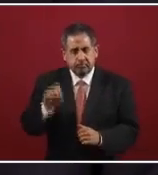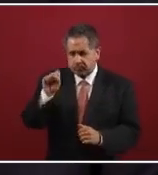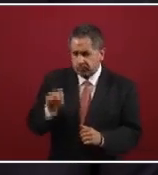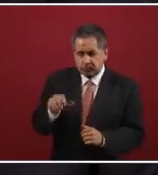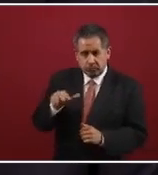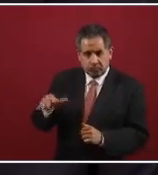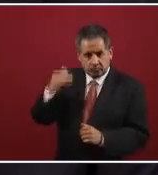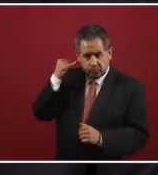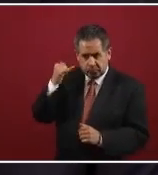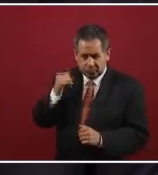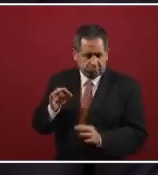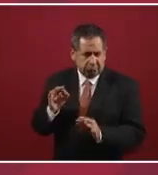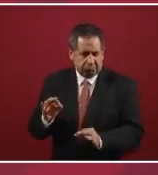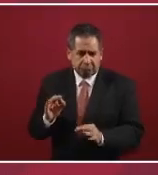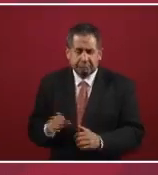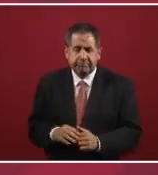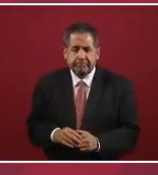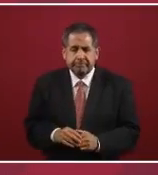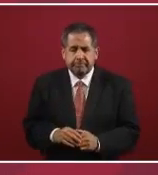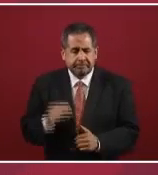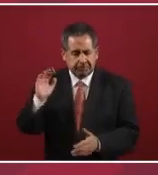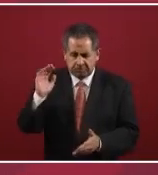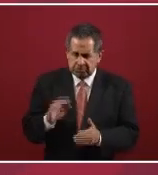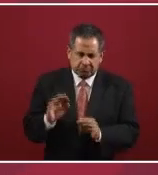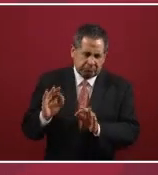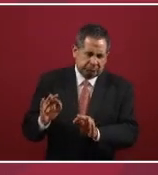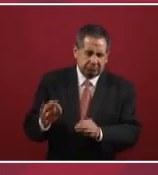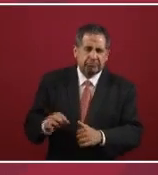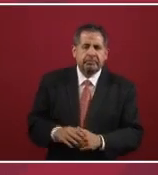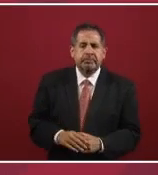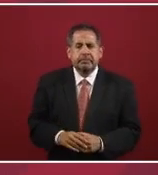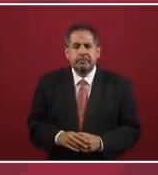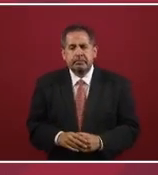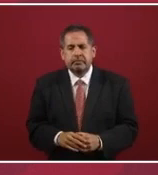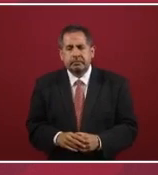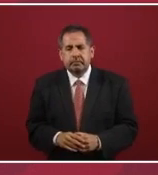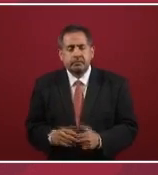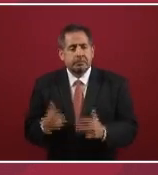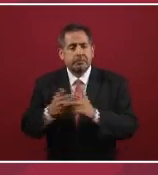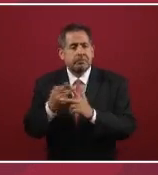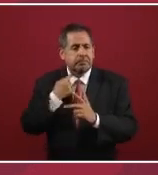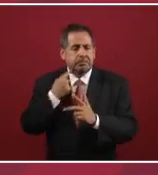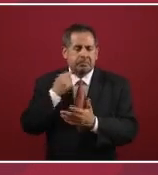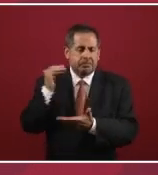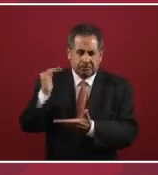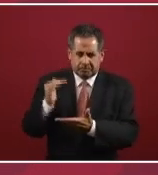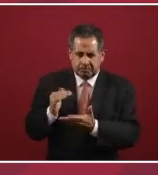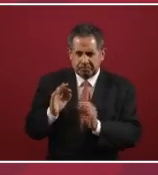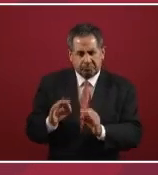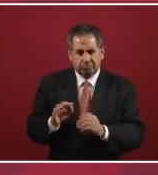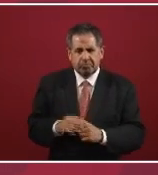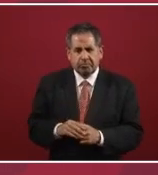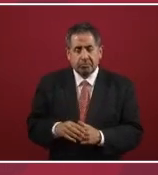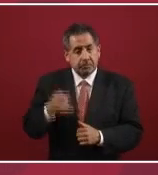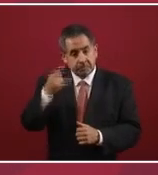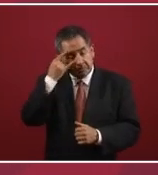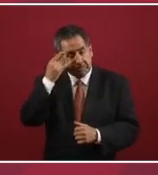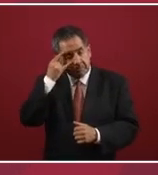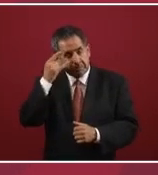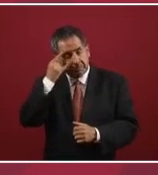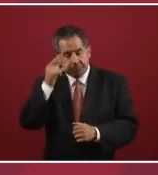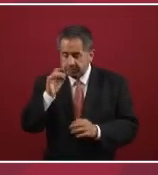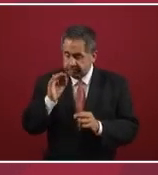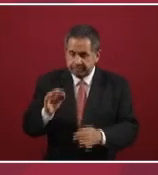el sureste baja incidencia electiva campeche